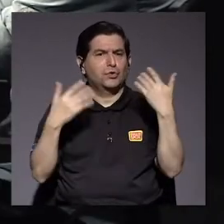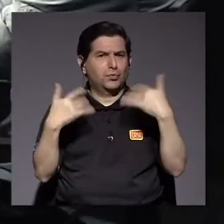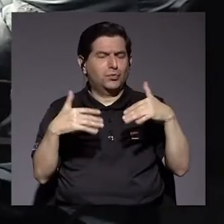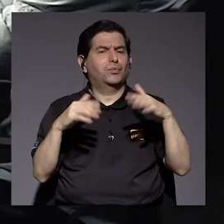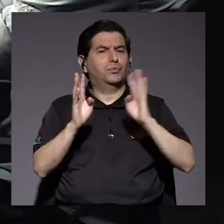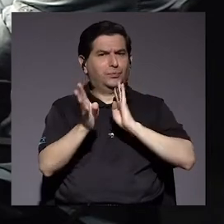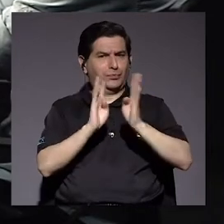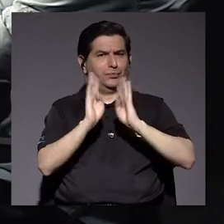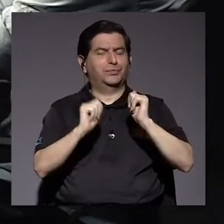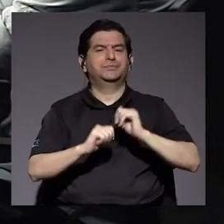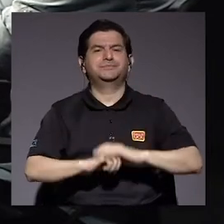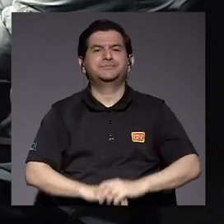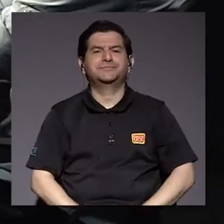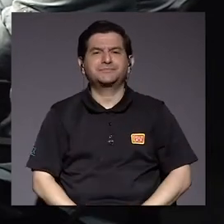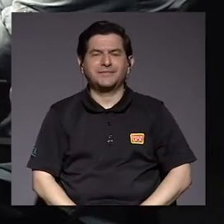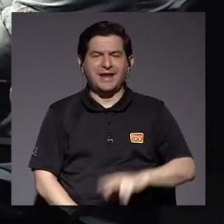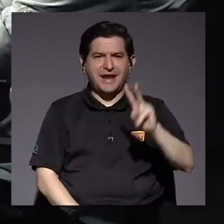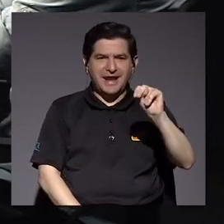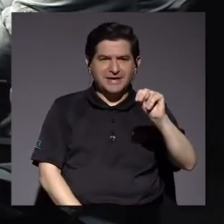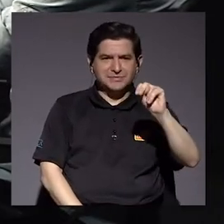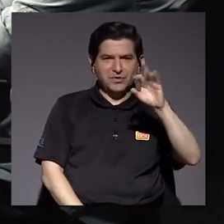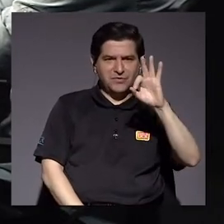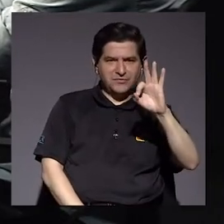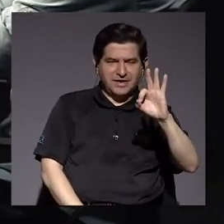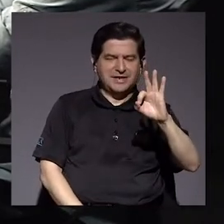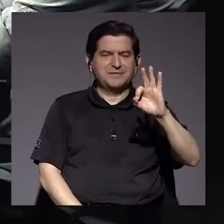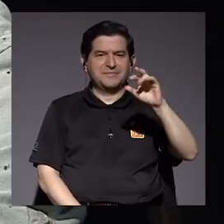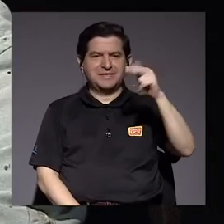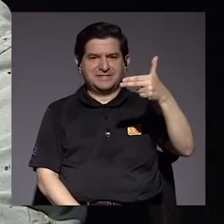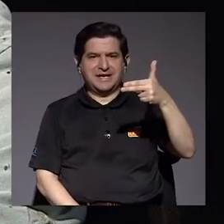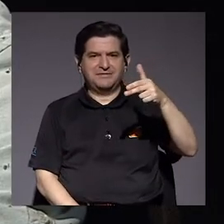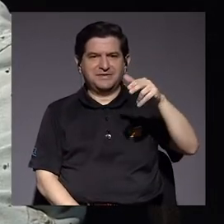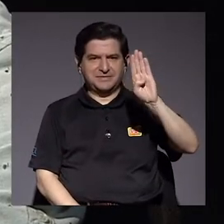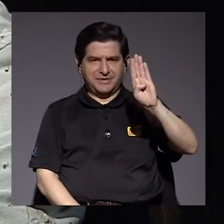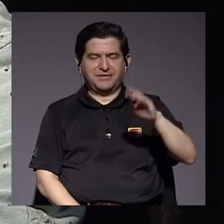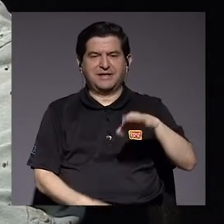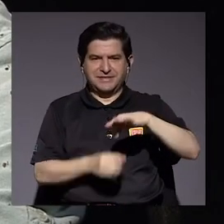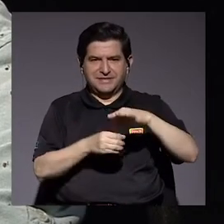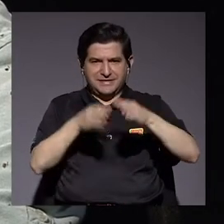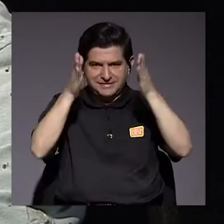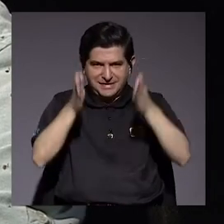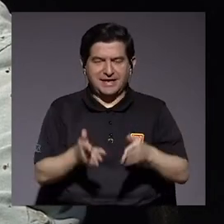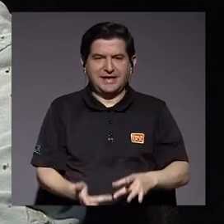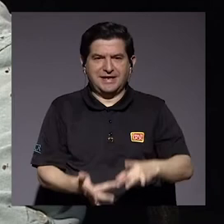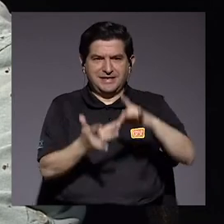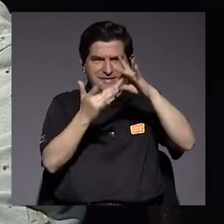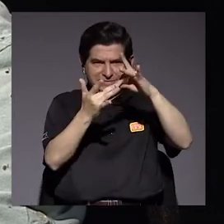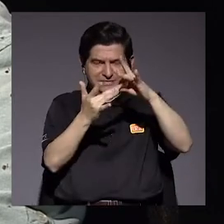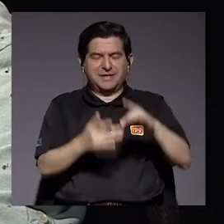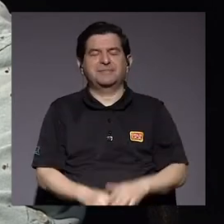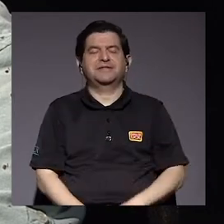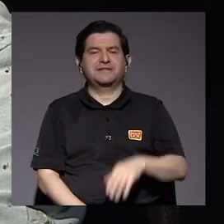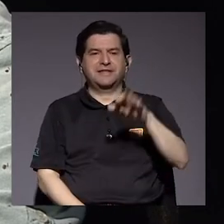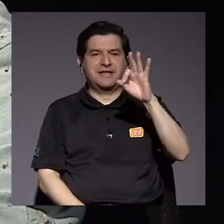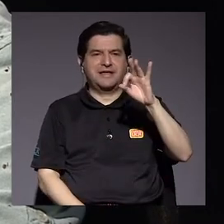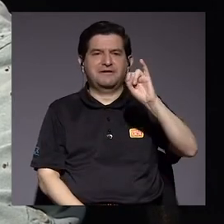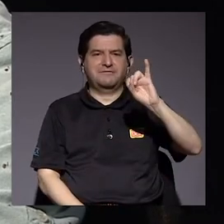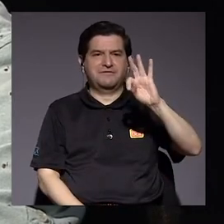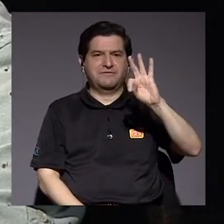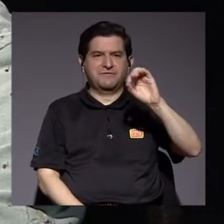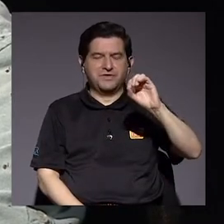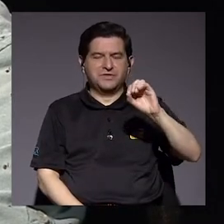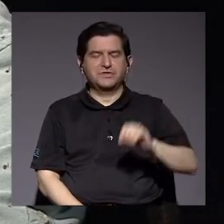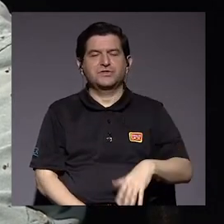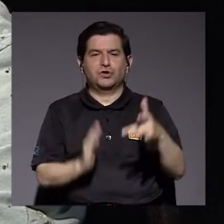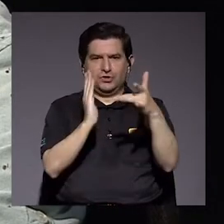rato. Néstor Felipe Chávez Barrantes, agrónomo con énfasis en fitotecnia, doctor